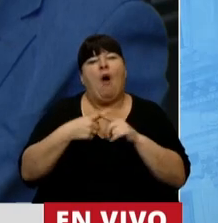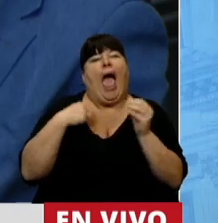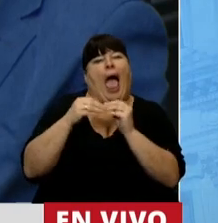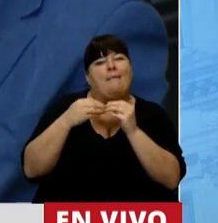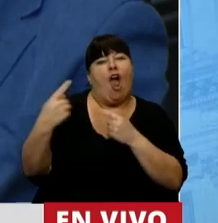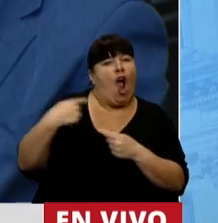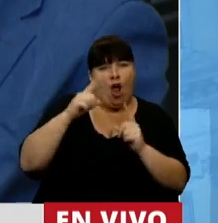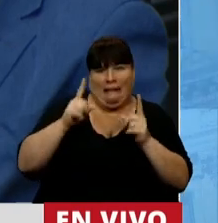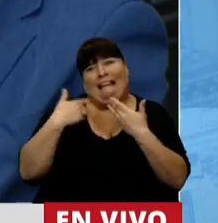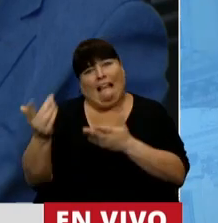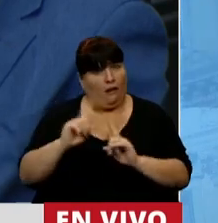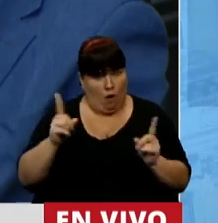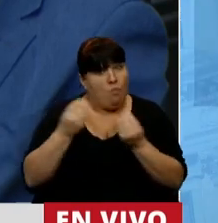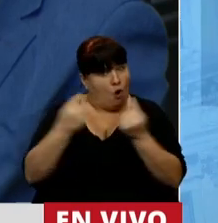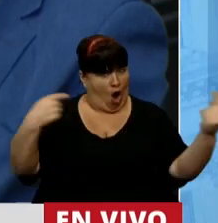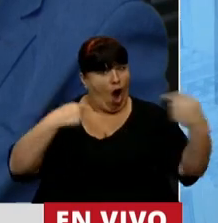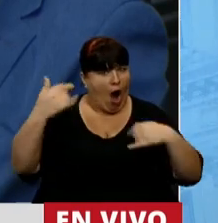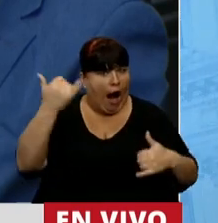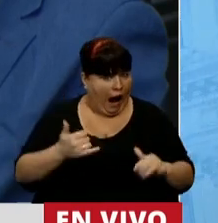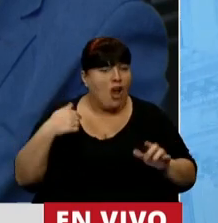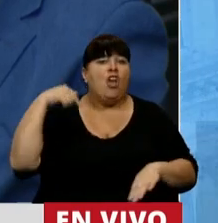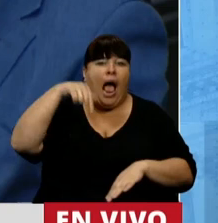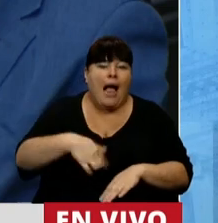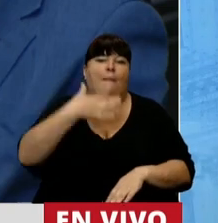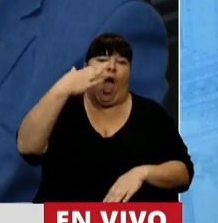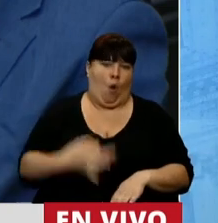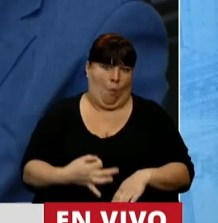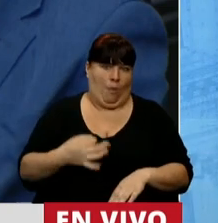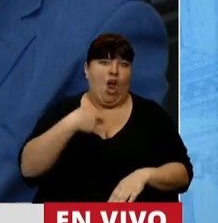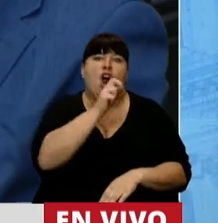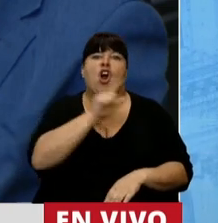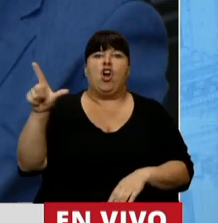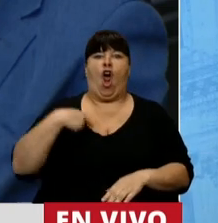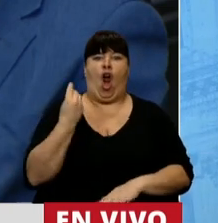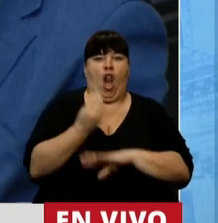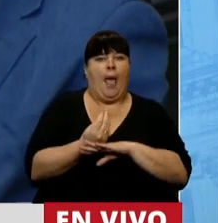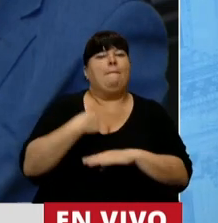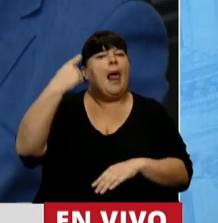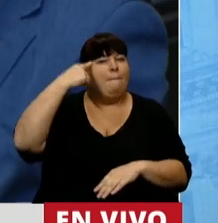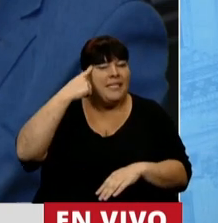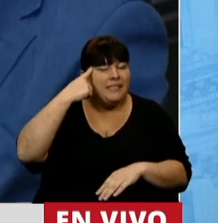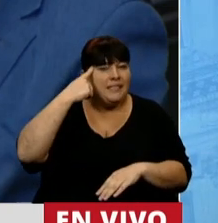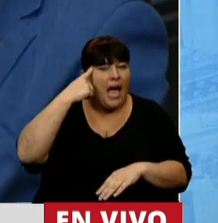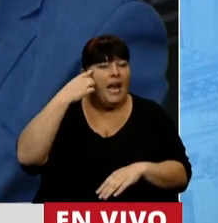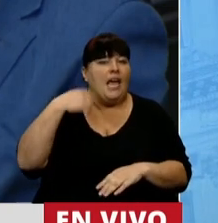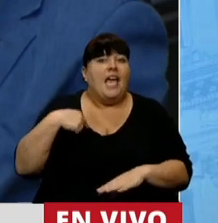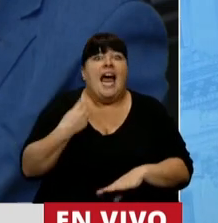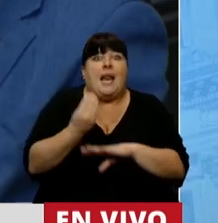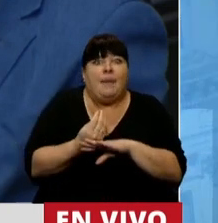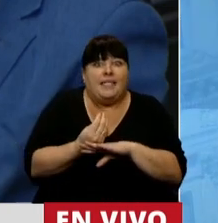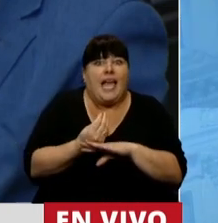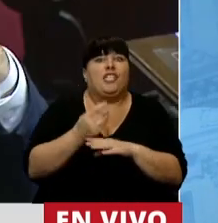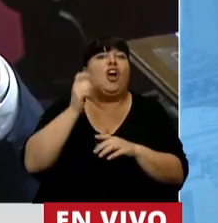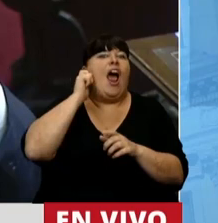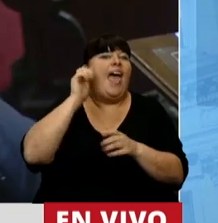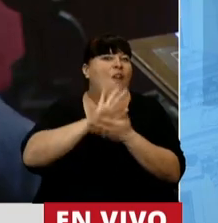amigos que están en contra, y que son muchos. Estoy aquí para cumplir ese rol de pensar y representar lo que las